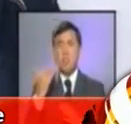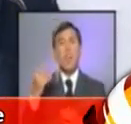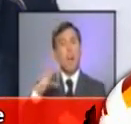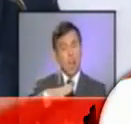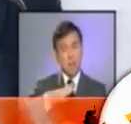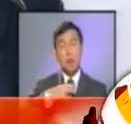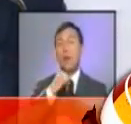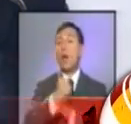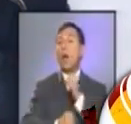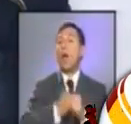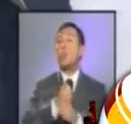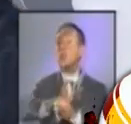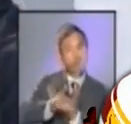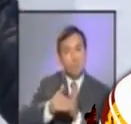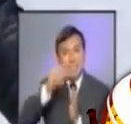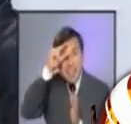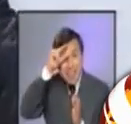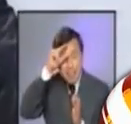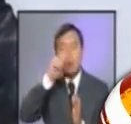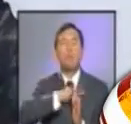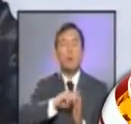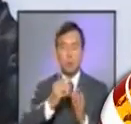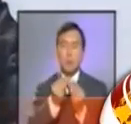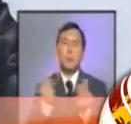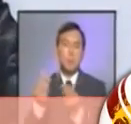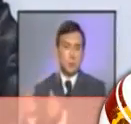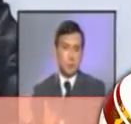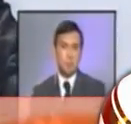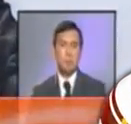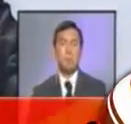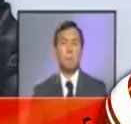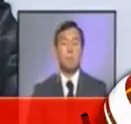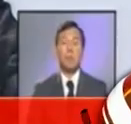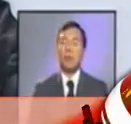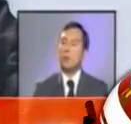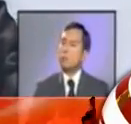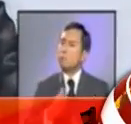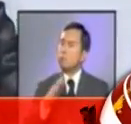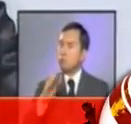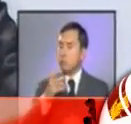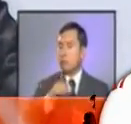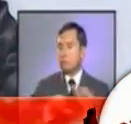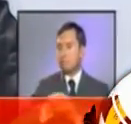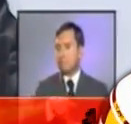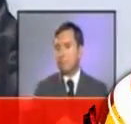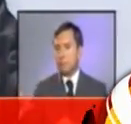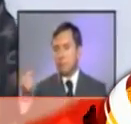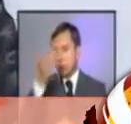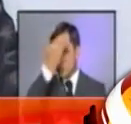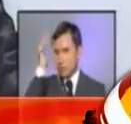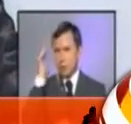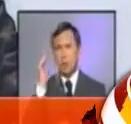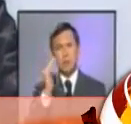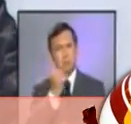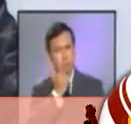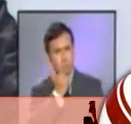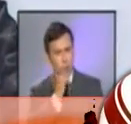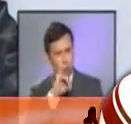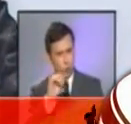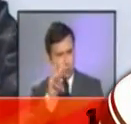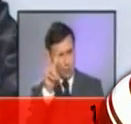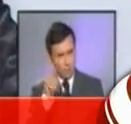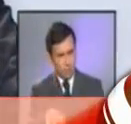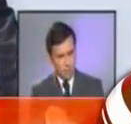bajos niveles de competitividad Josefina qué lamentable que quiera usted revivir su Campaña en la muerte de una niña